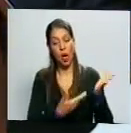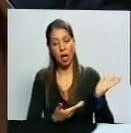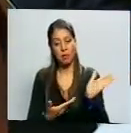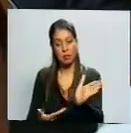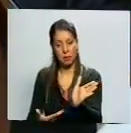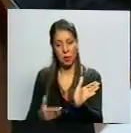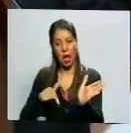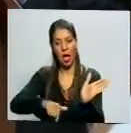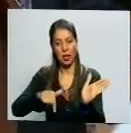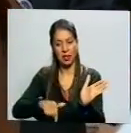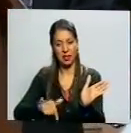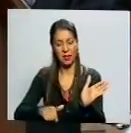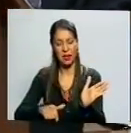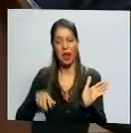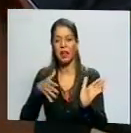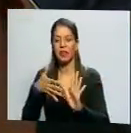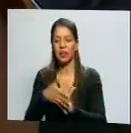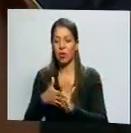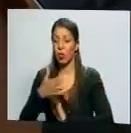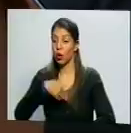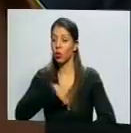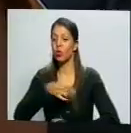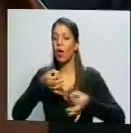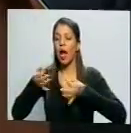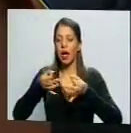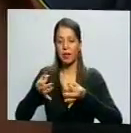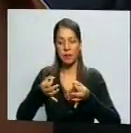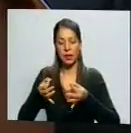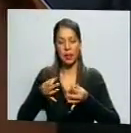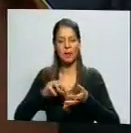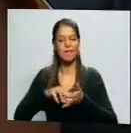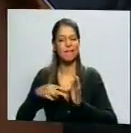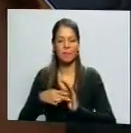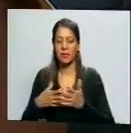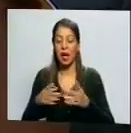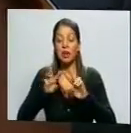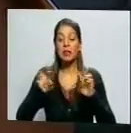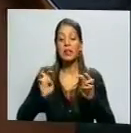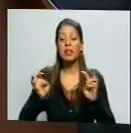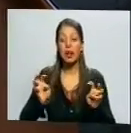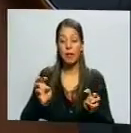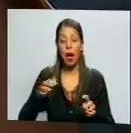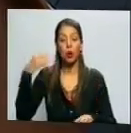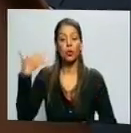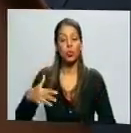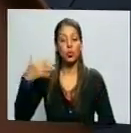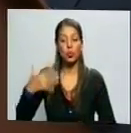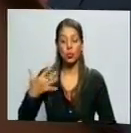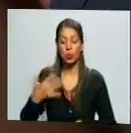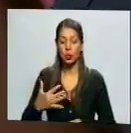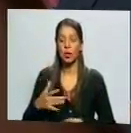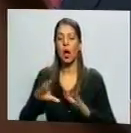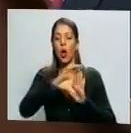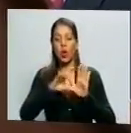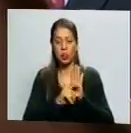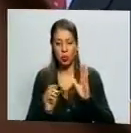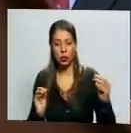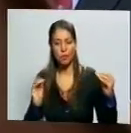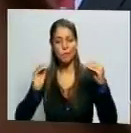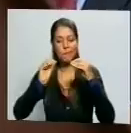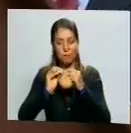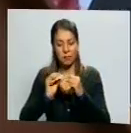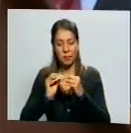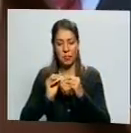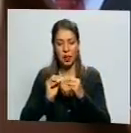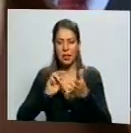colación, esta referencia que estamos trayendo, tiene que ver con un tema que es profundamente constitucional. Es